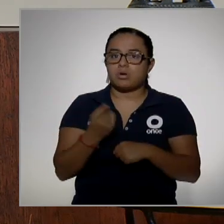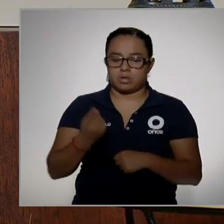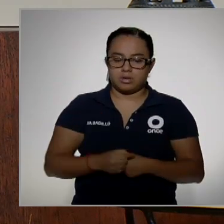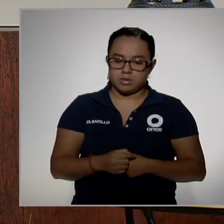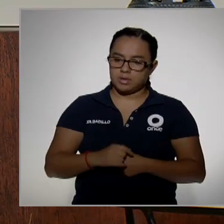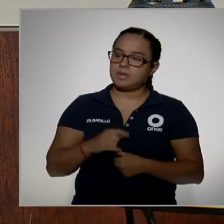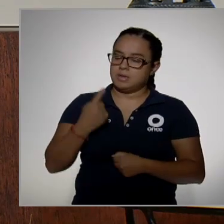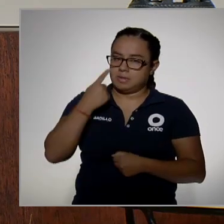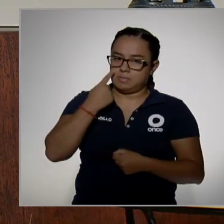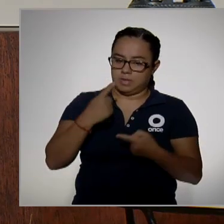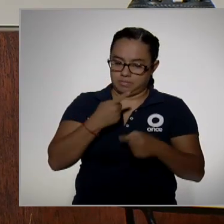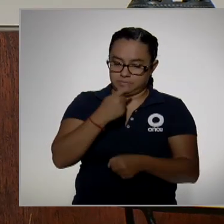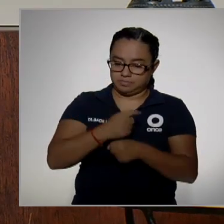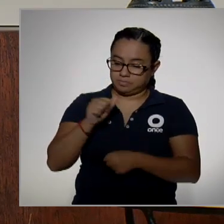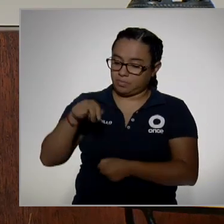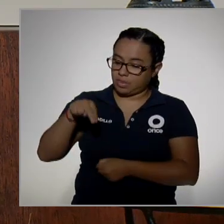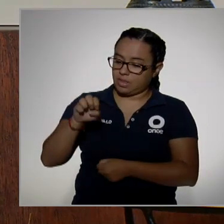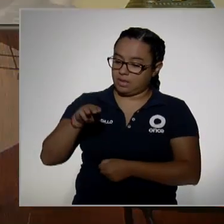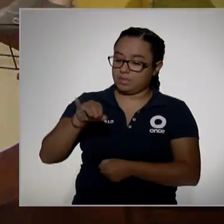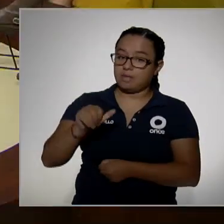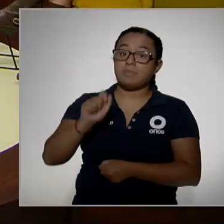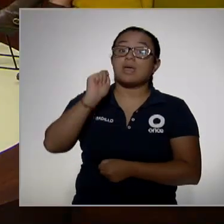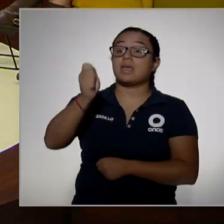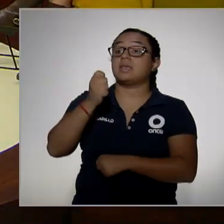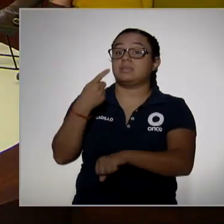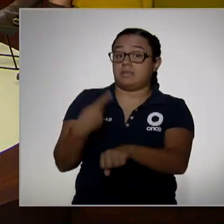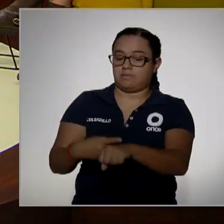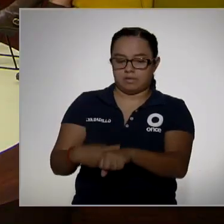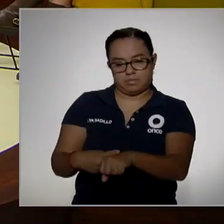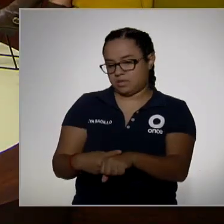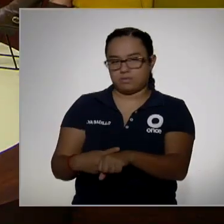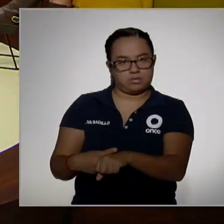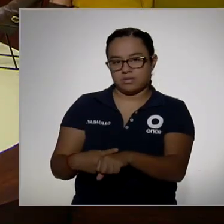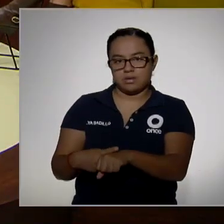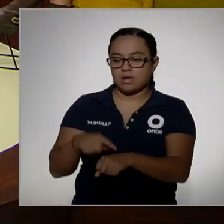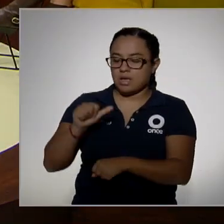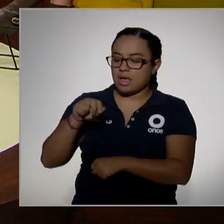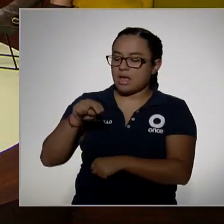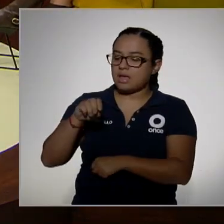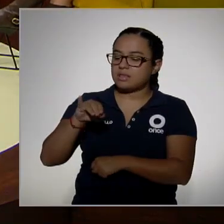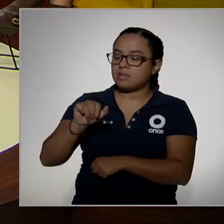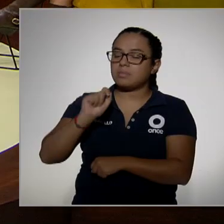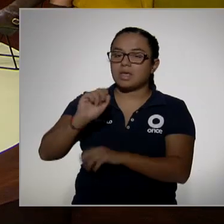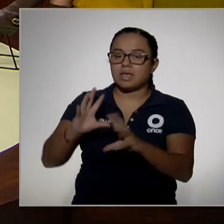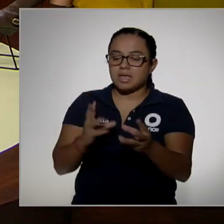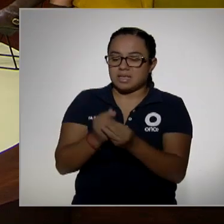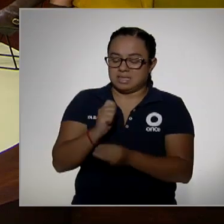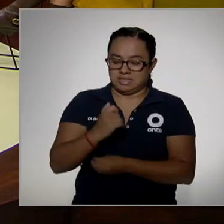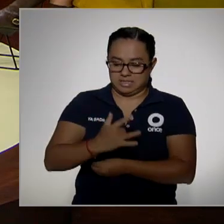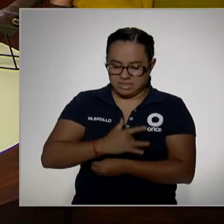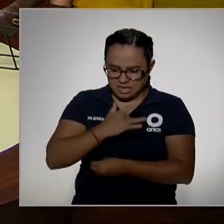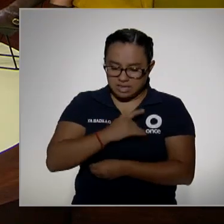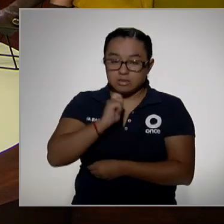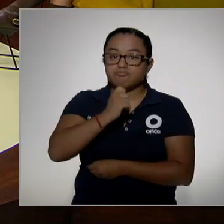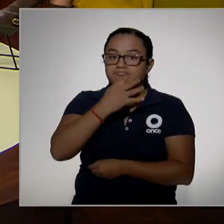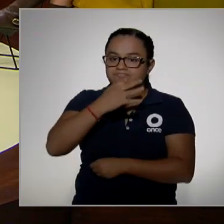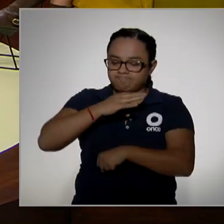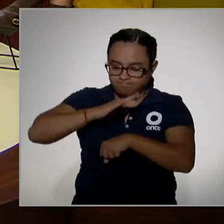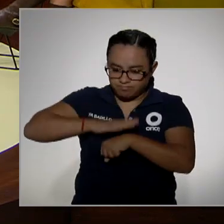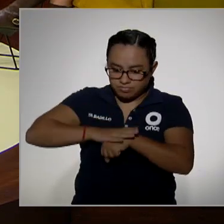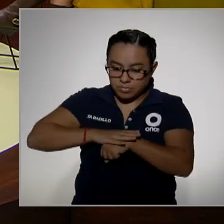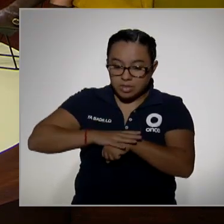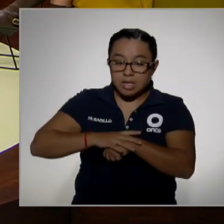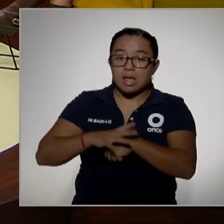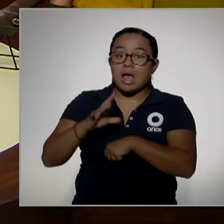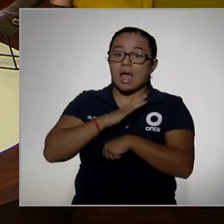anemia bueno primero hay que entender que la anemia no es una enfermedad sino es que es el conjunto de síntomas y de signos que orientan